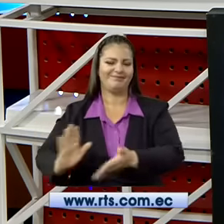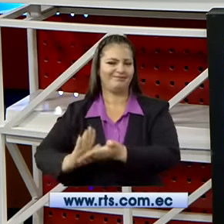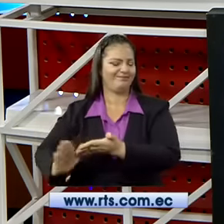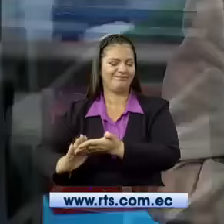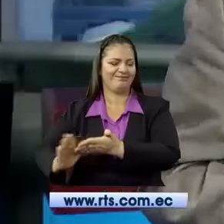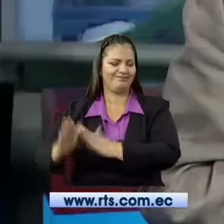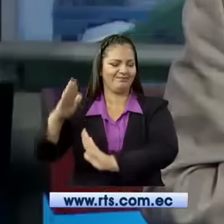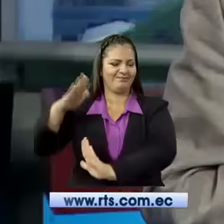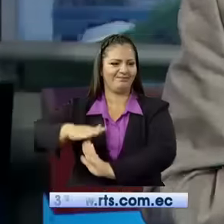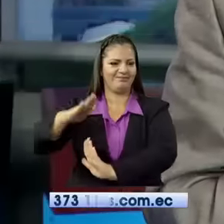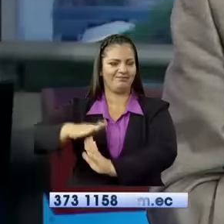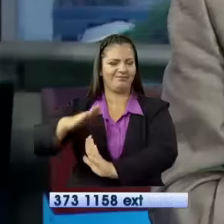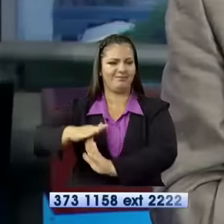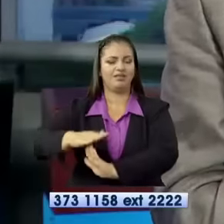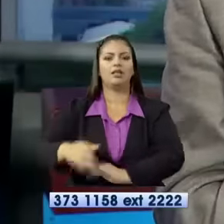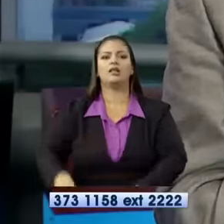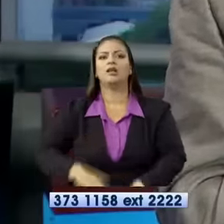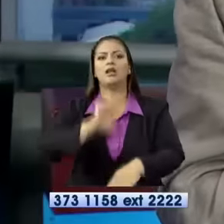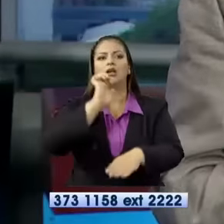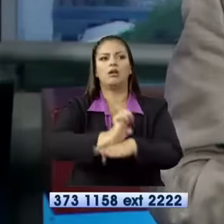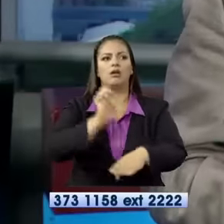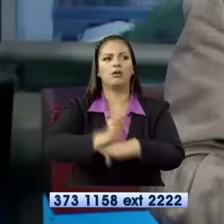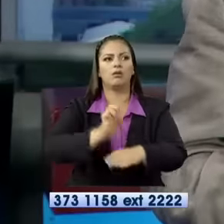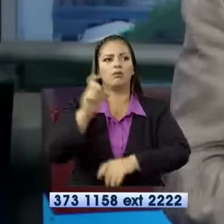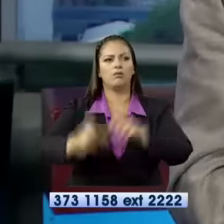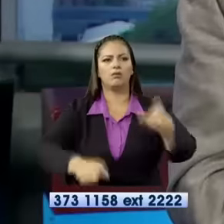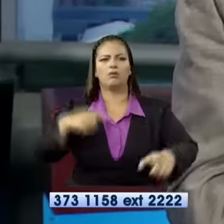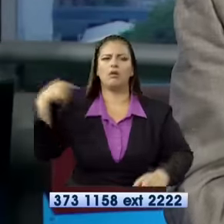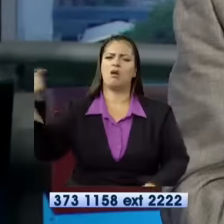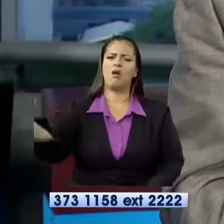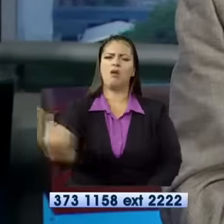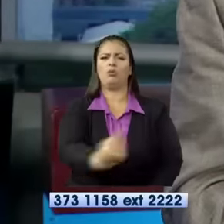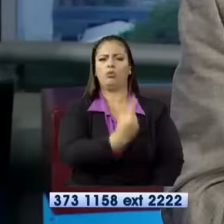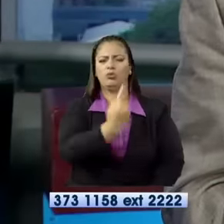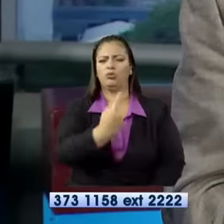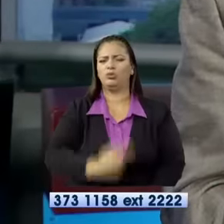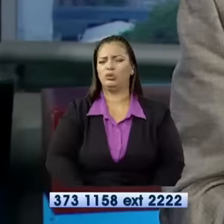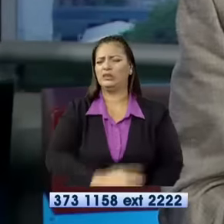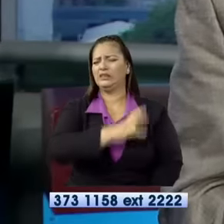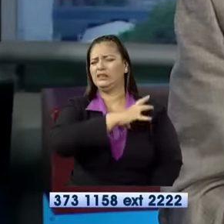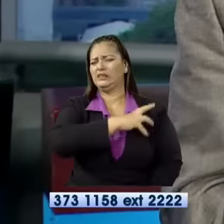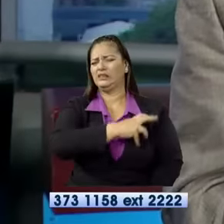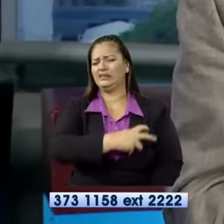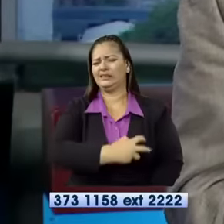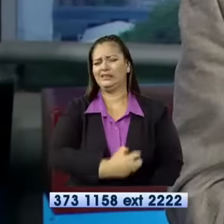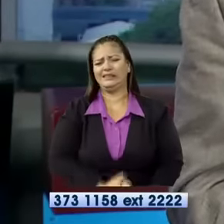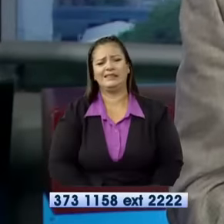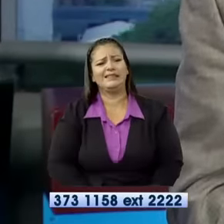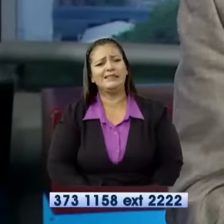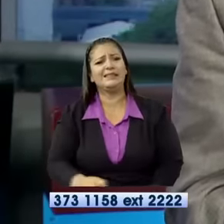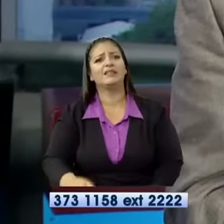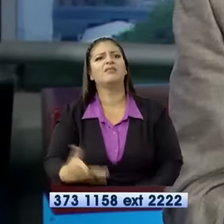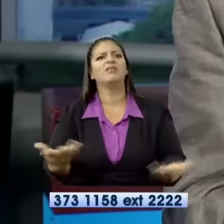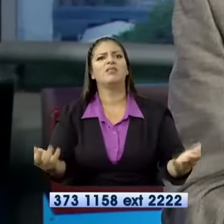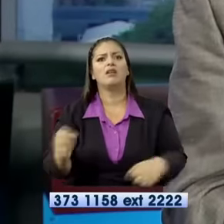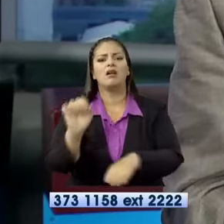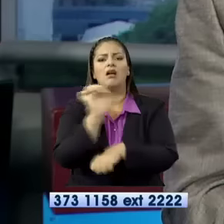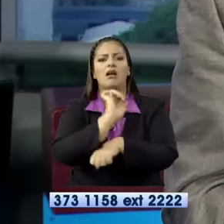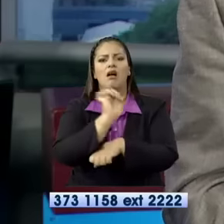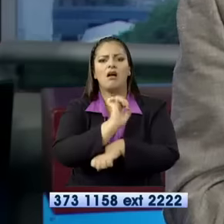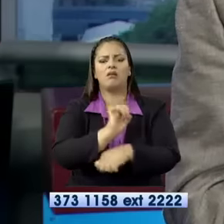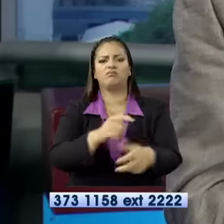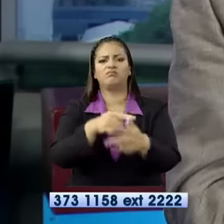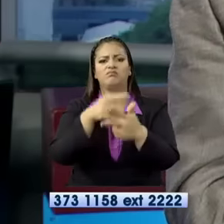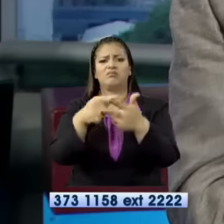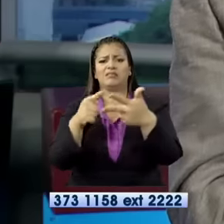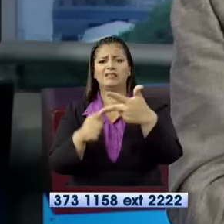conmoción en el país luego que un trágico accidente dejó más de 20 muertos y cerca de 40 heridos en un triple choque ocurrido en la